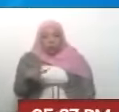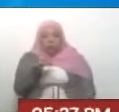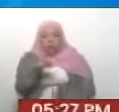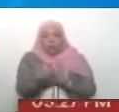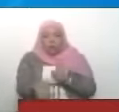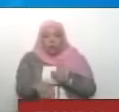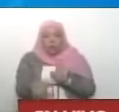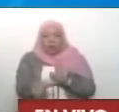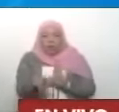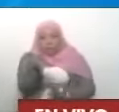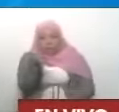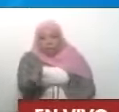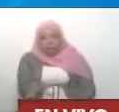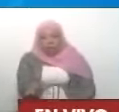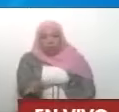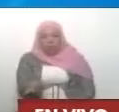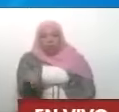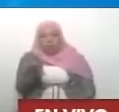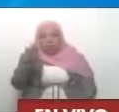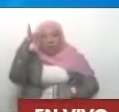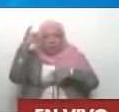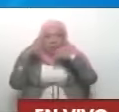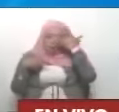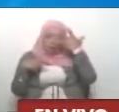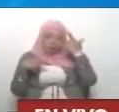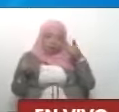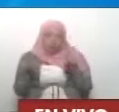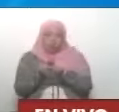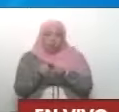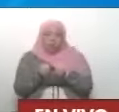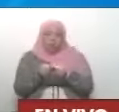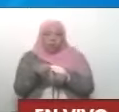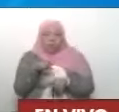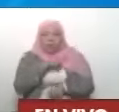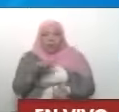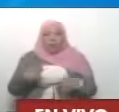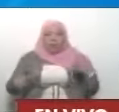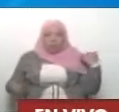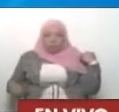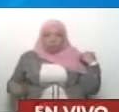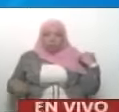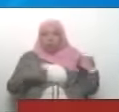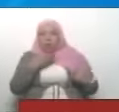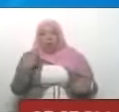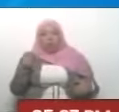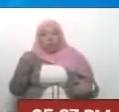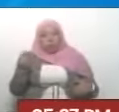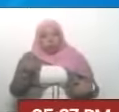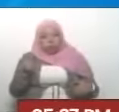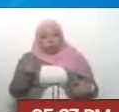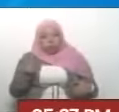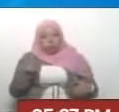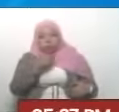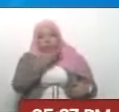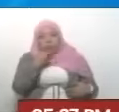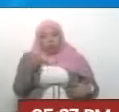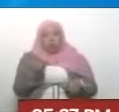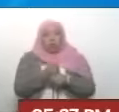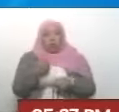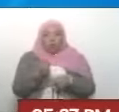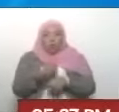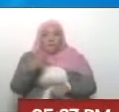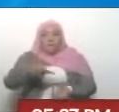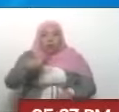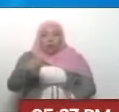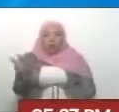mío que me dejó Chávez fue entregarles el poder a ustedes, muchachos, muchachas. Que ustedes tengan el poder político